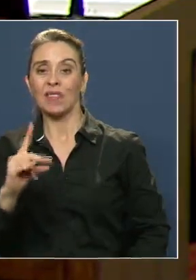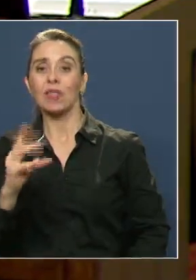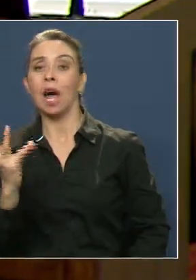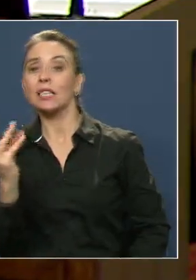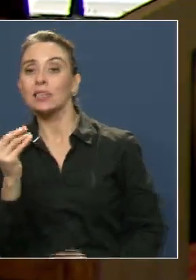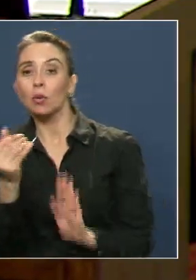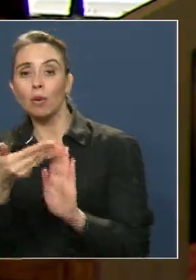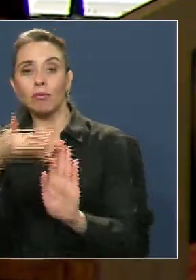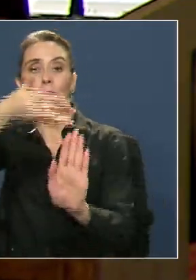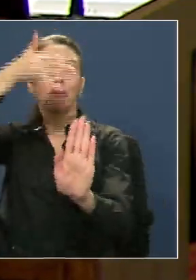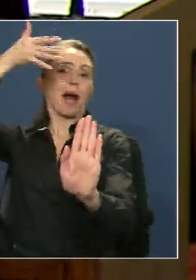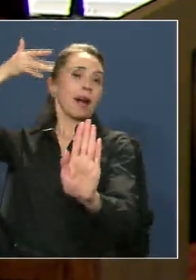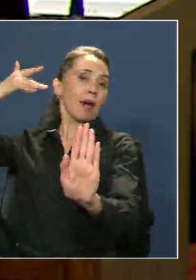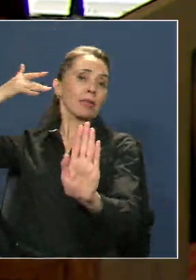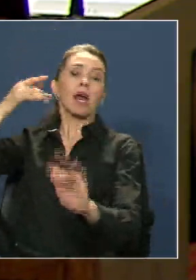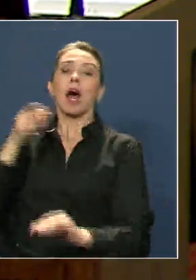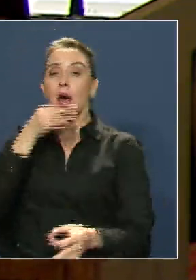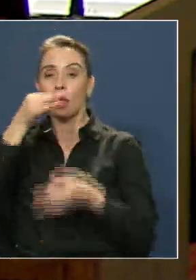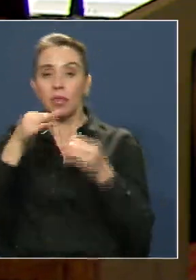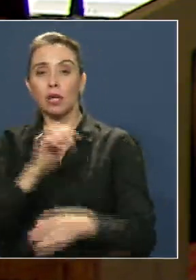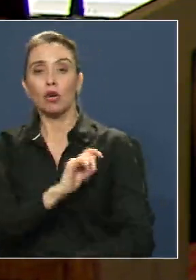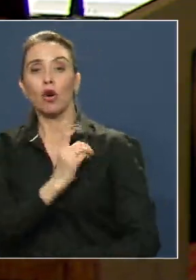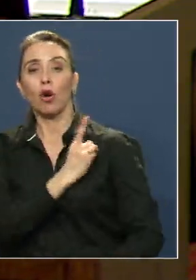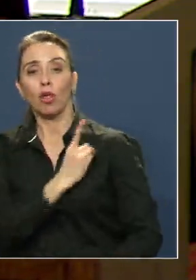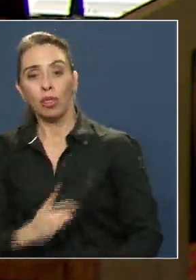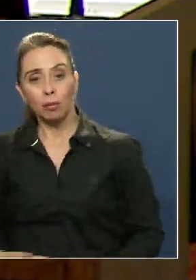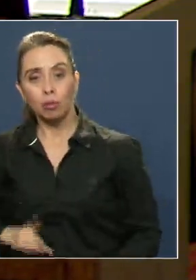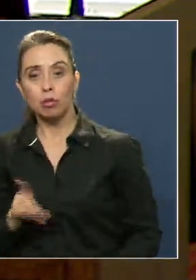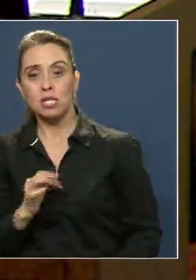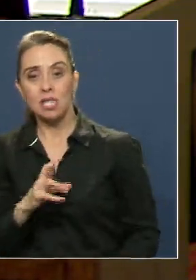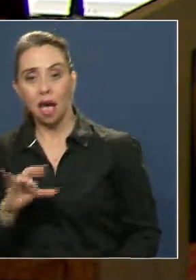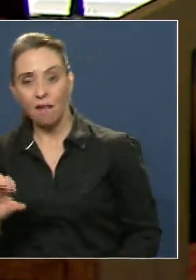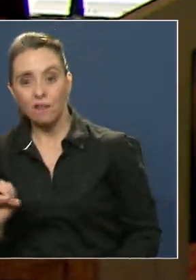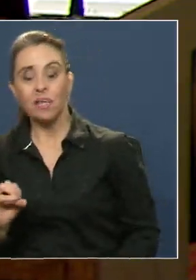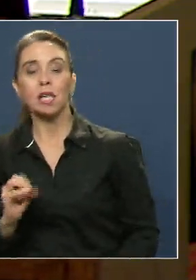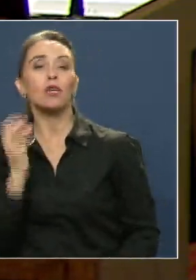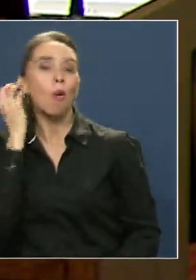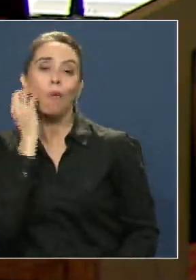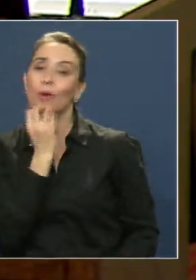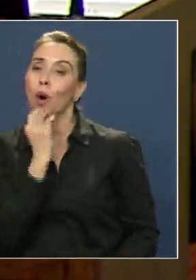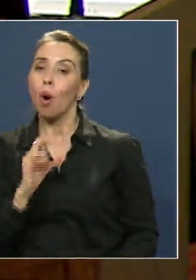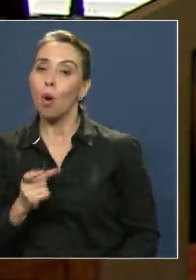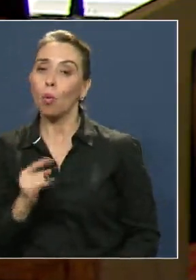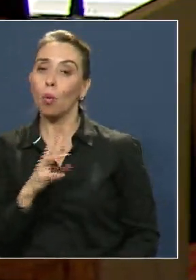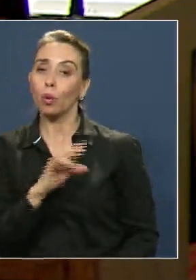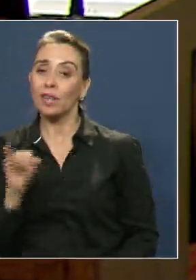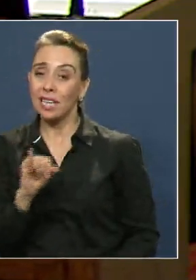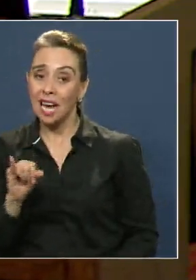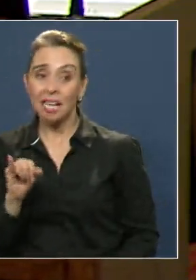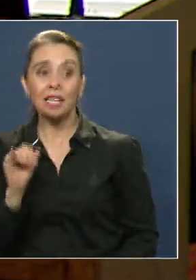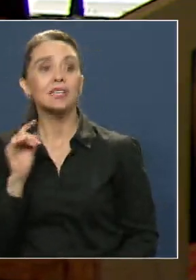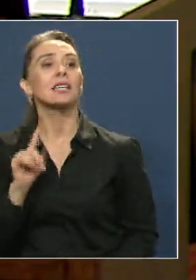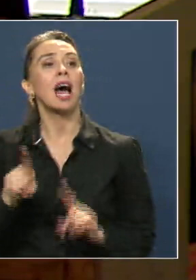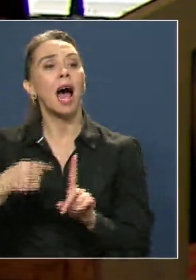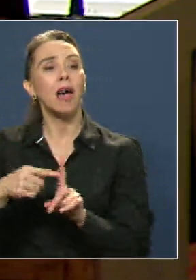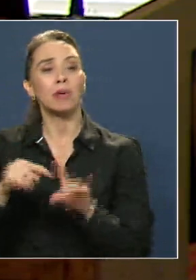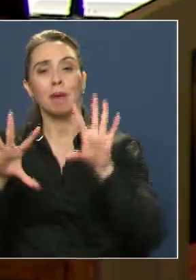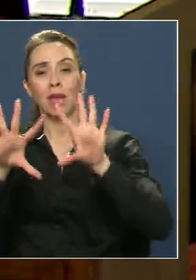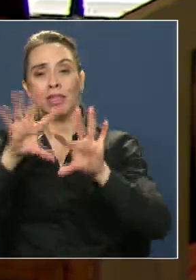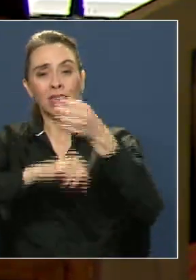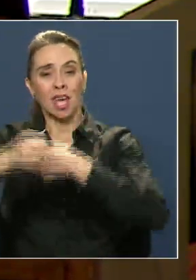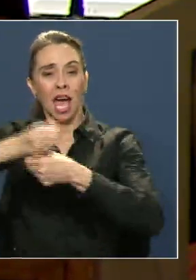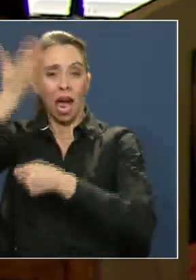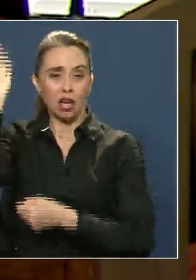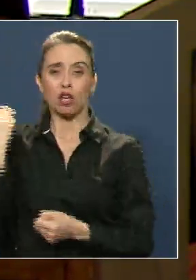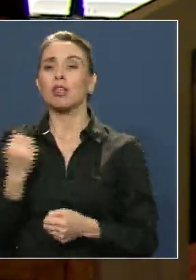el diputado Zafirio, el diputado Gutiérrez, sino porque hoy día, o sea, hace 10 años,